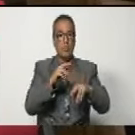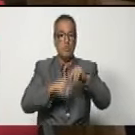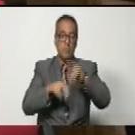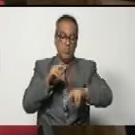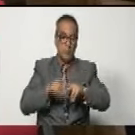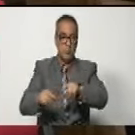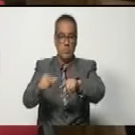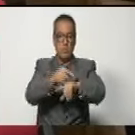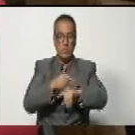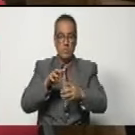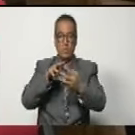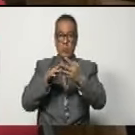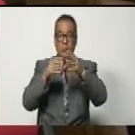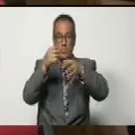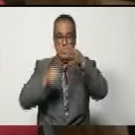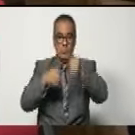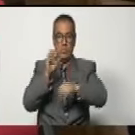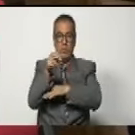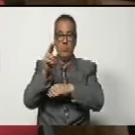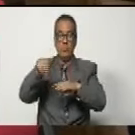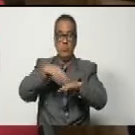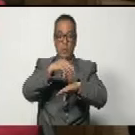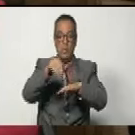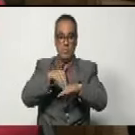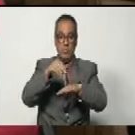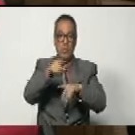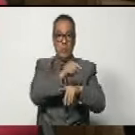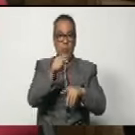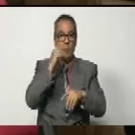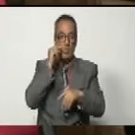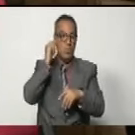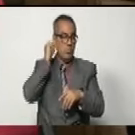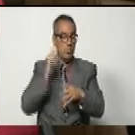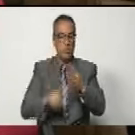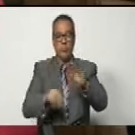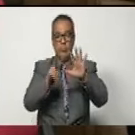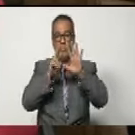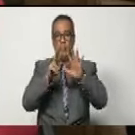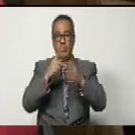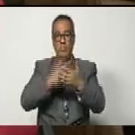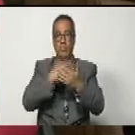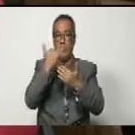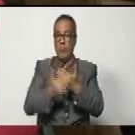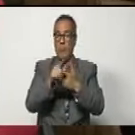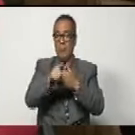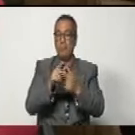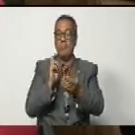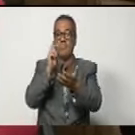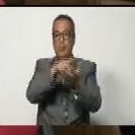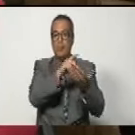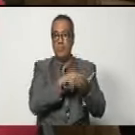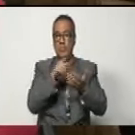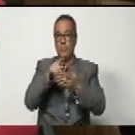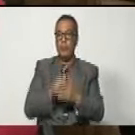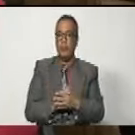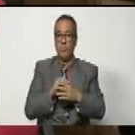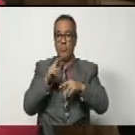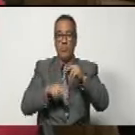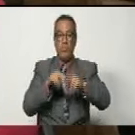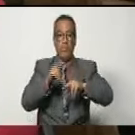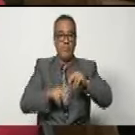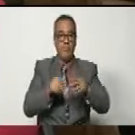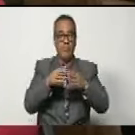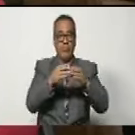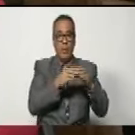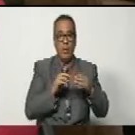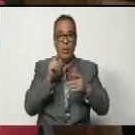conformación del Estado comunal es la Asamblea de Ciudadanas y Ciudadanos. 7. Planificación participativa. Forma de